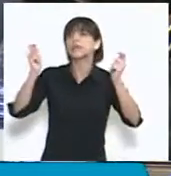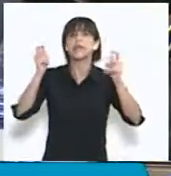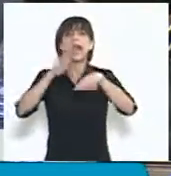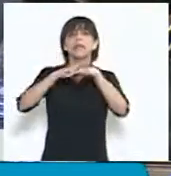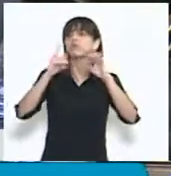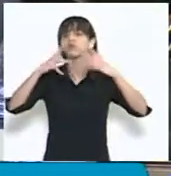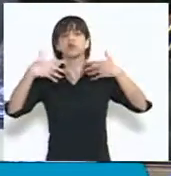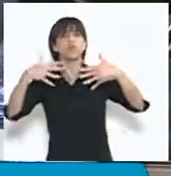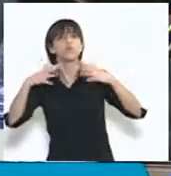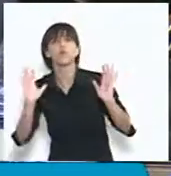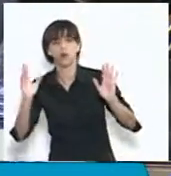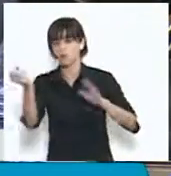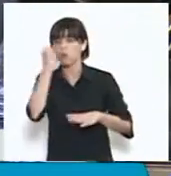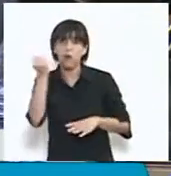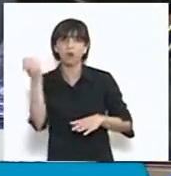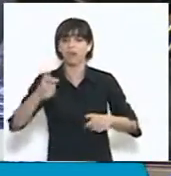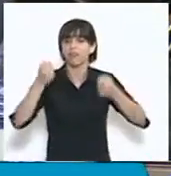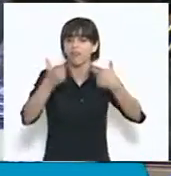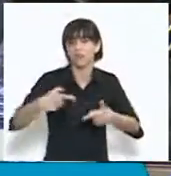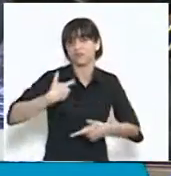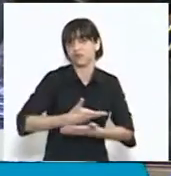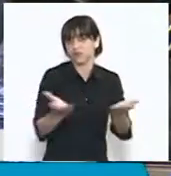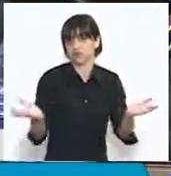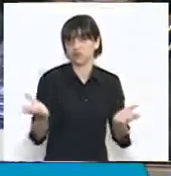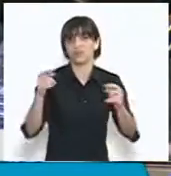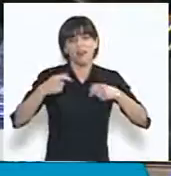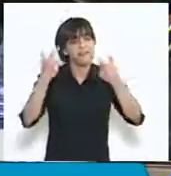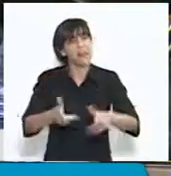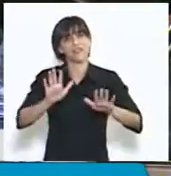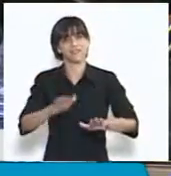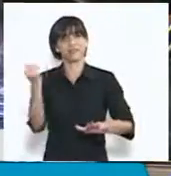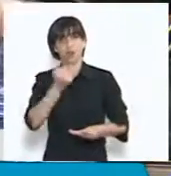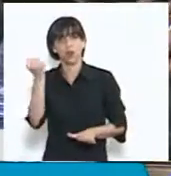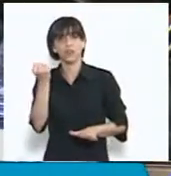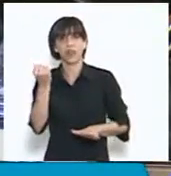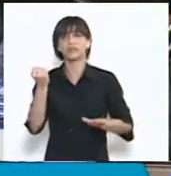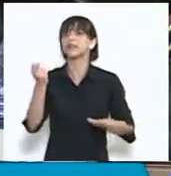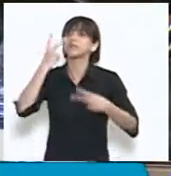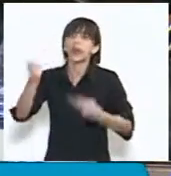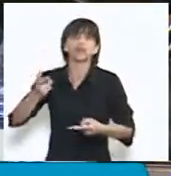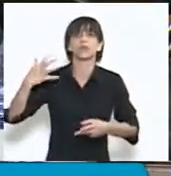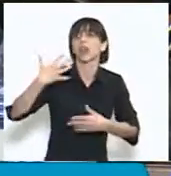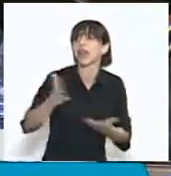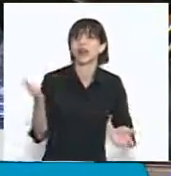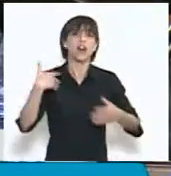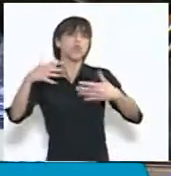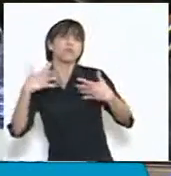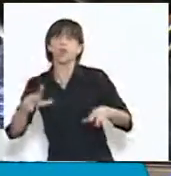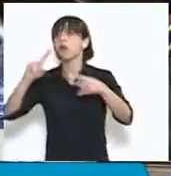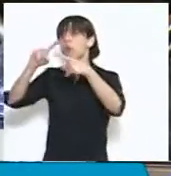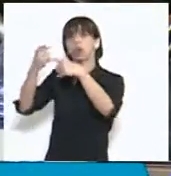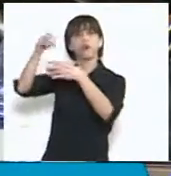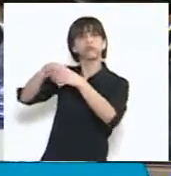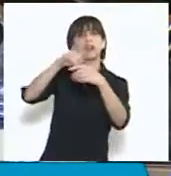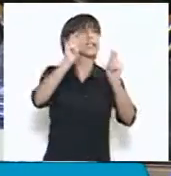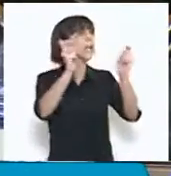bloque y en nombre de todos los ciudadanos, para quien sea, no importa de qué color político tenga, así deberíamos